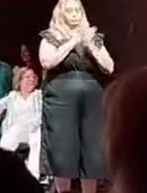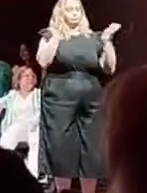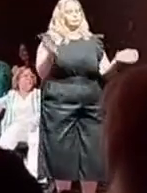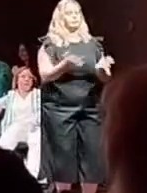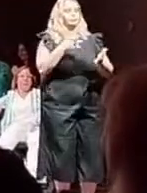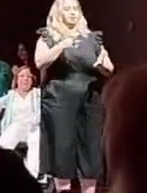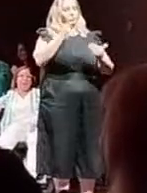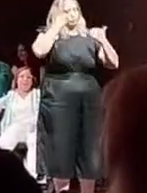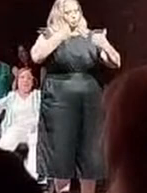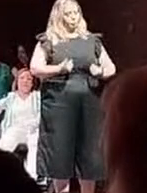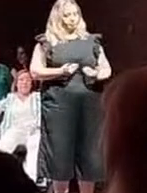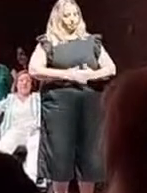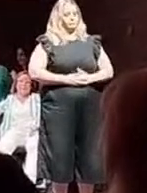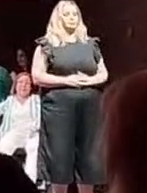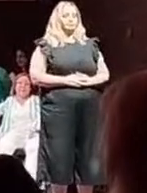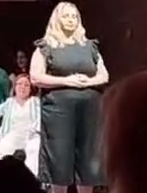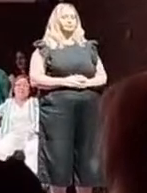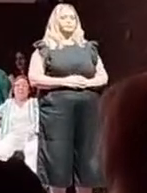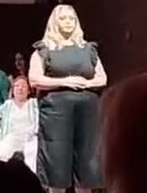los derechos humanos.